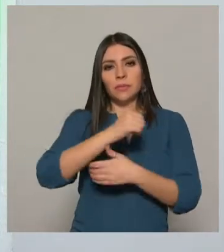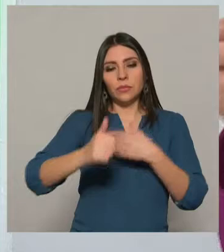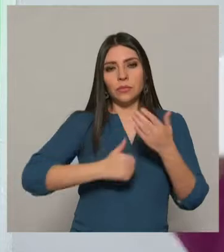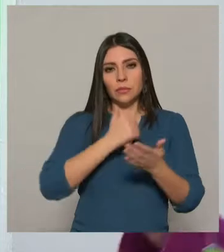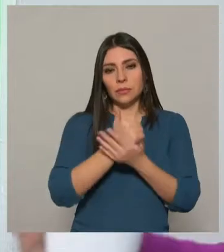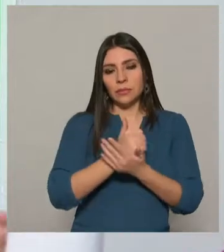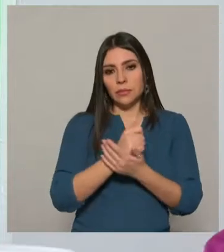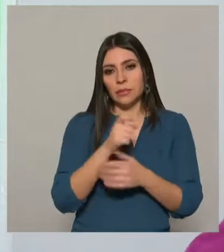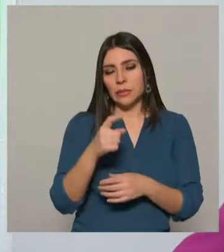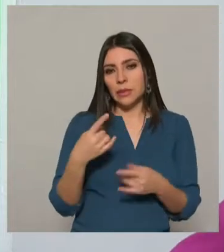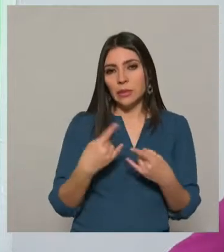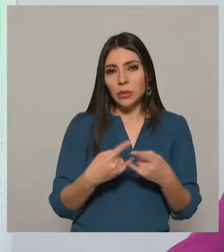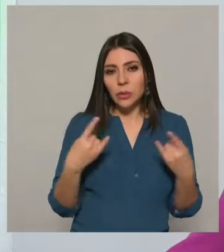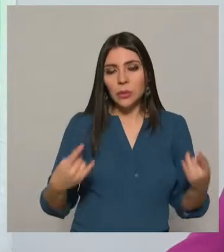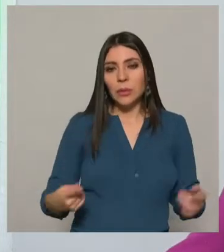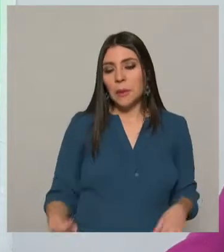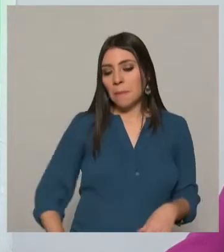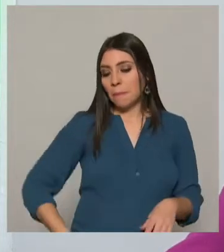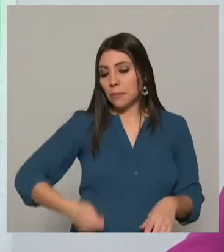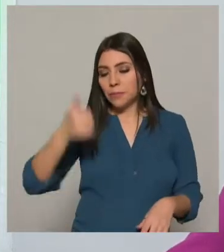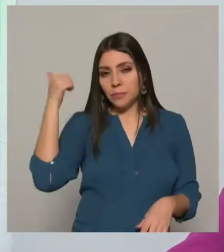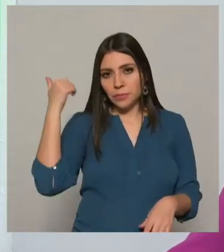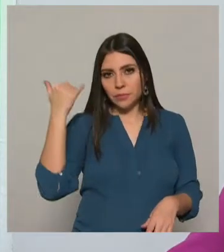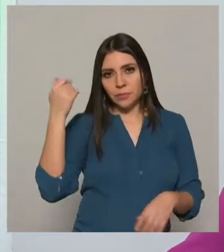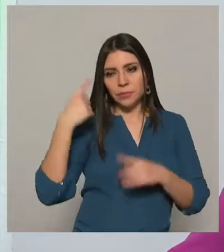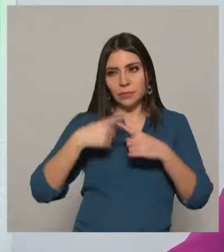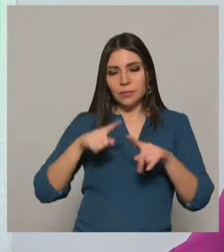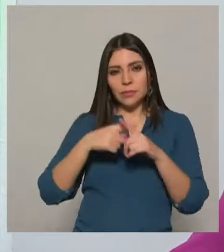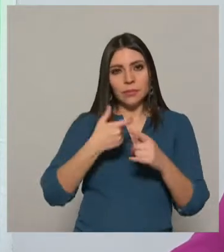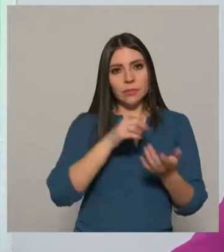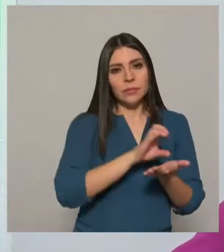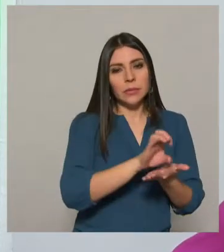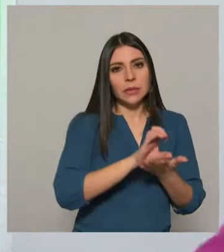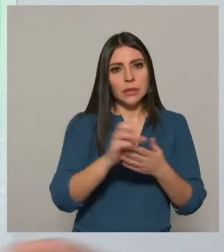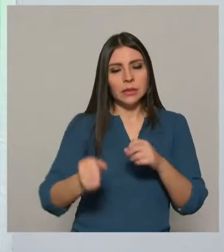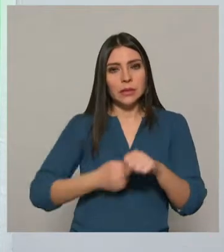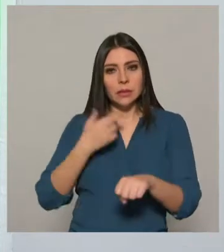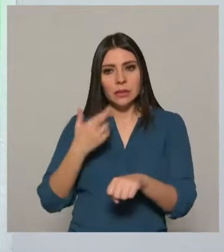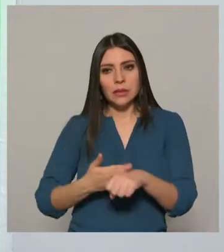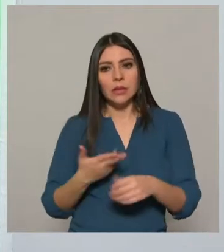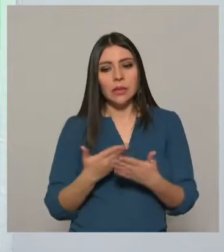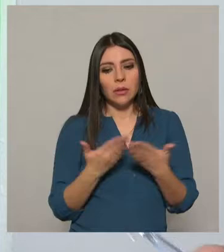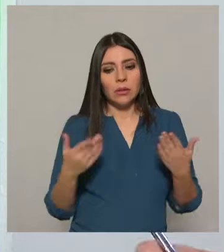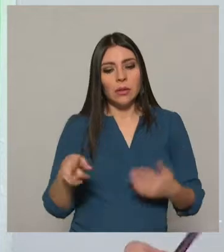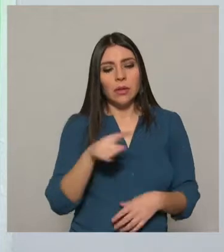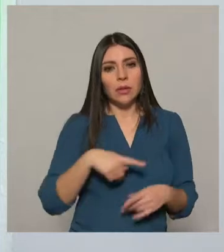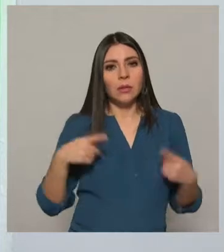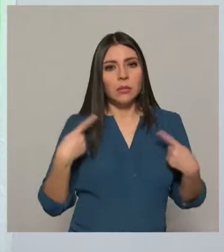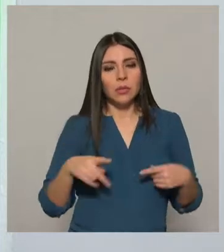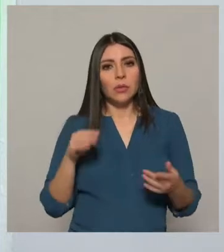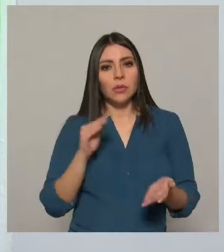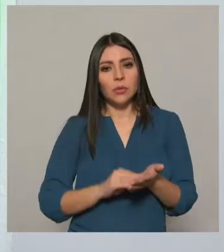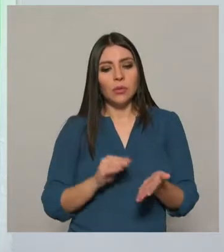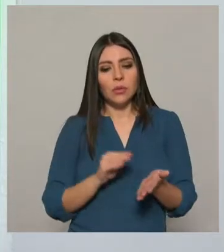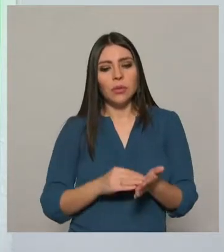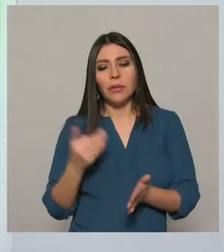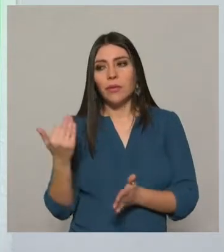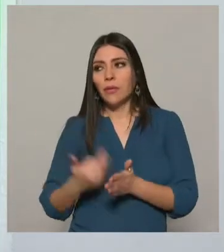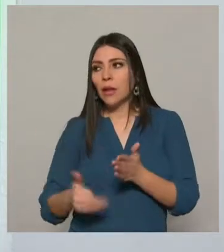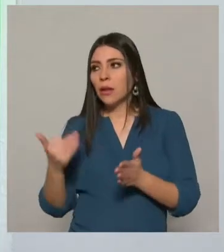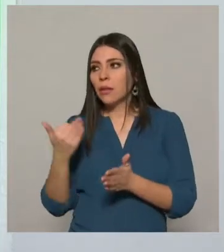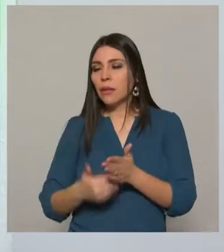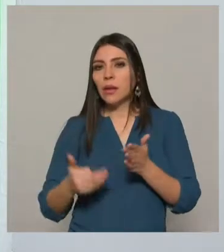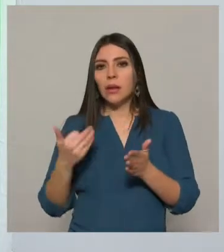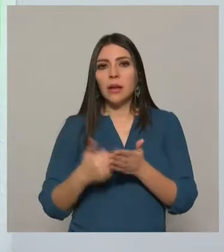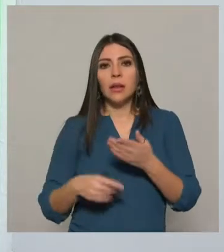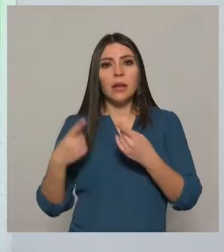diferentes secretarías, y la verdad que la ciudadanía sigue padeciendo la escasez en unos